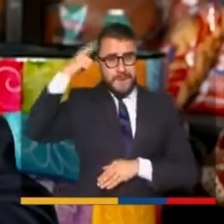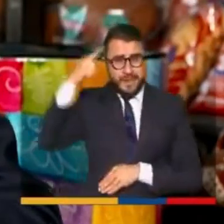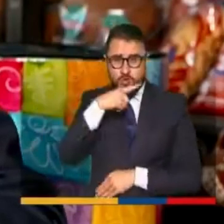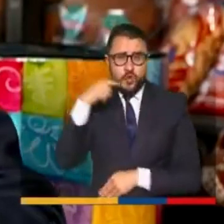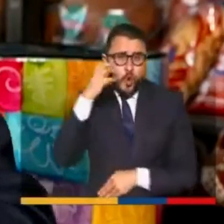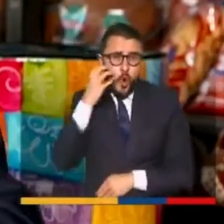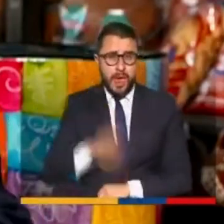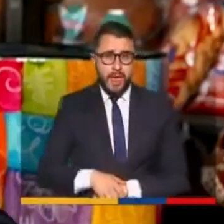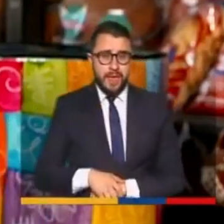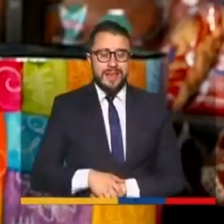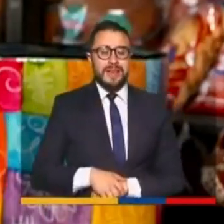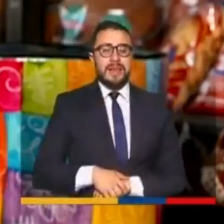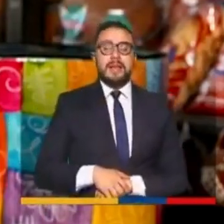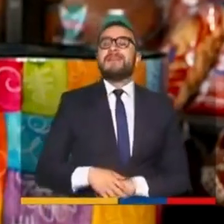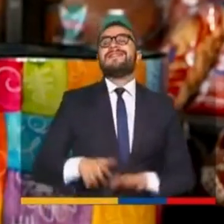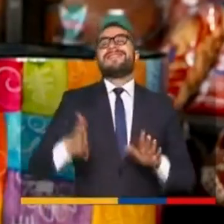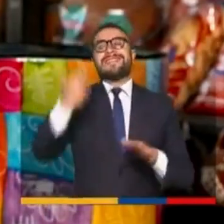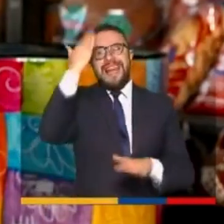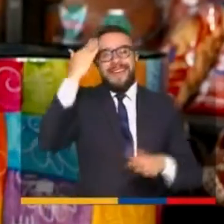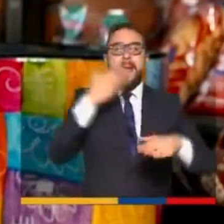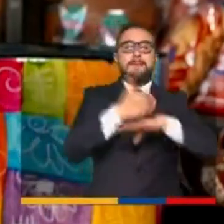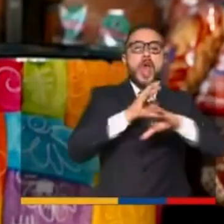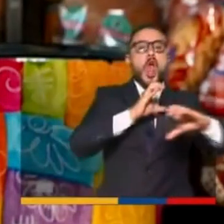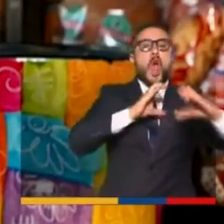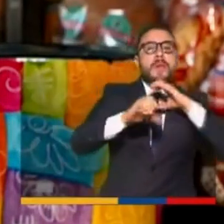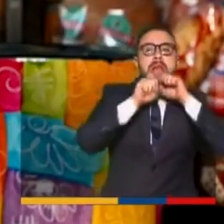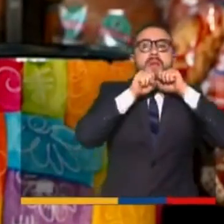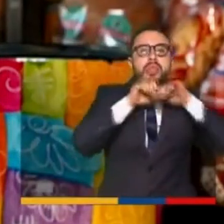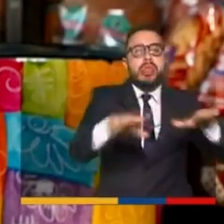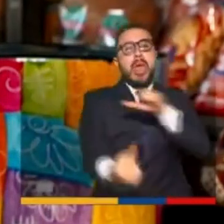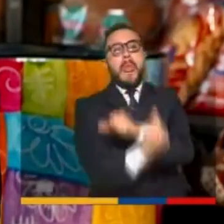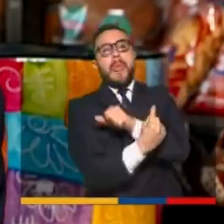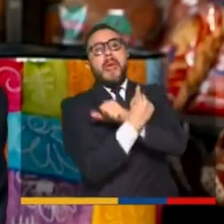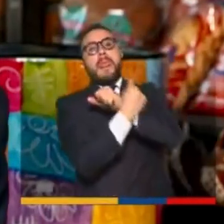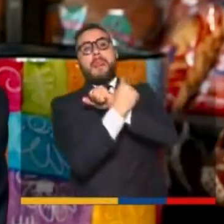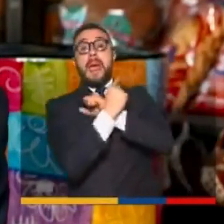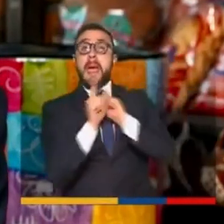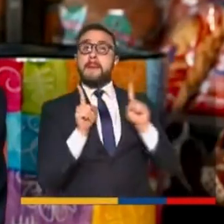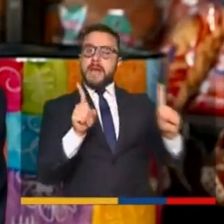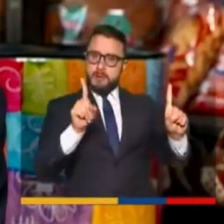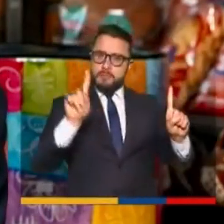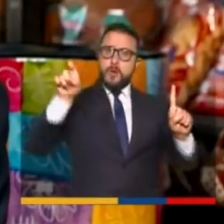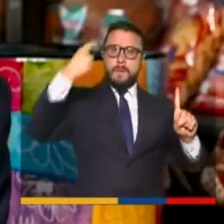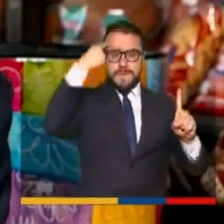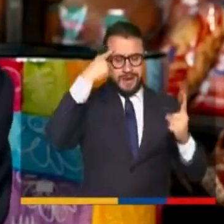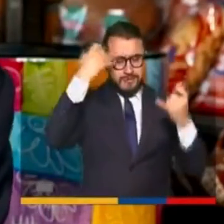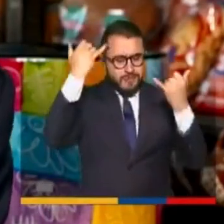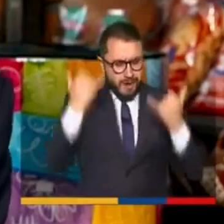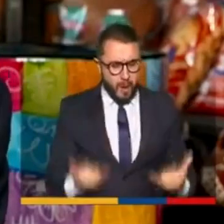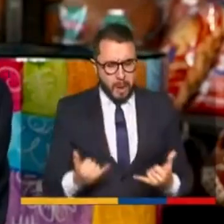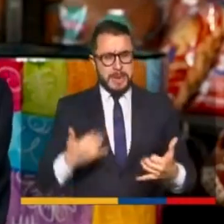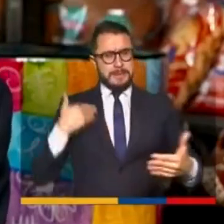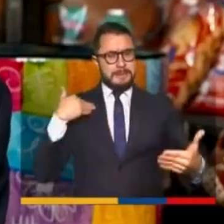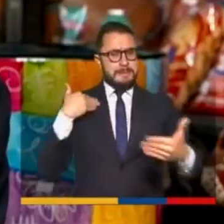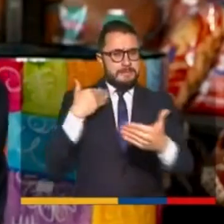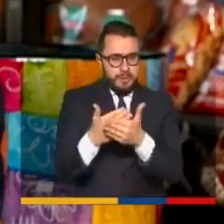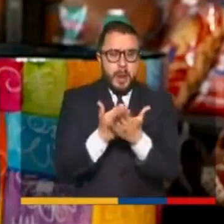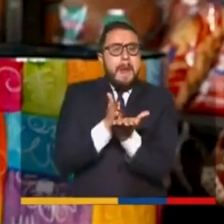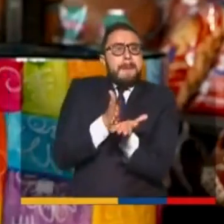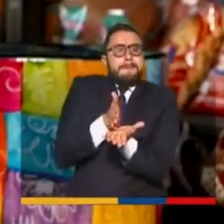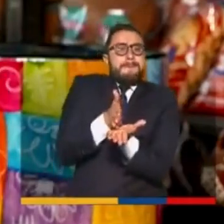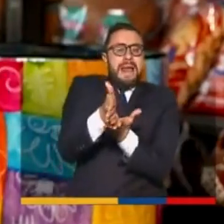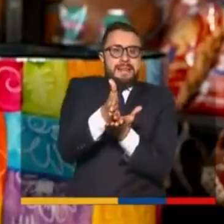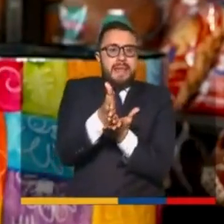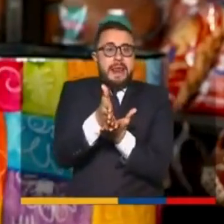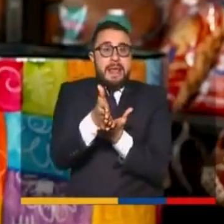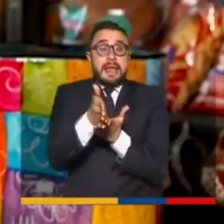la oposición en la prensa, hasta el día de hoy el gobierno actual de Colombia ha mantenido el grado de